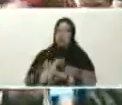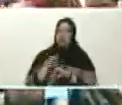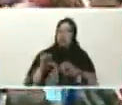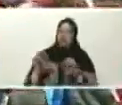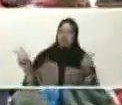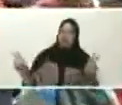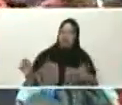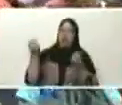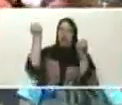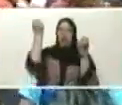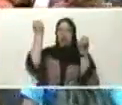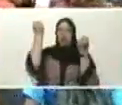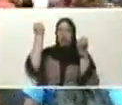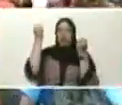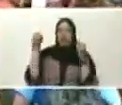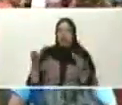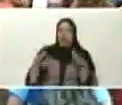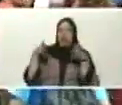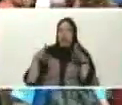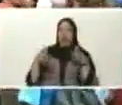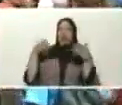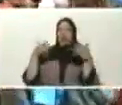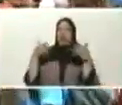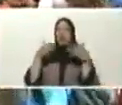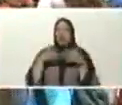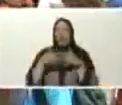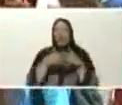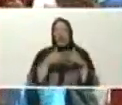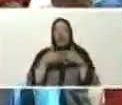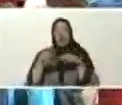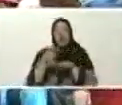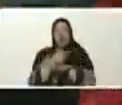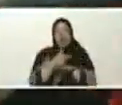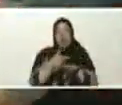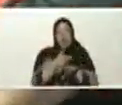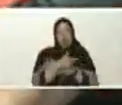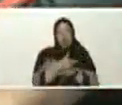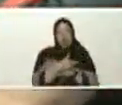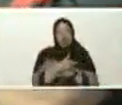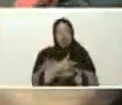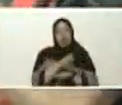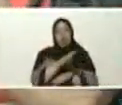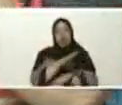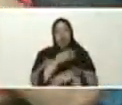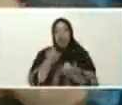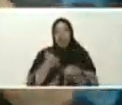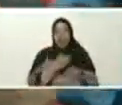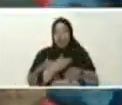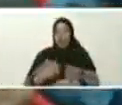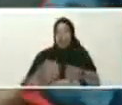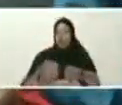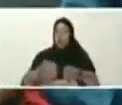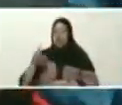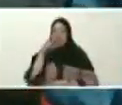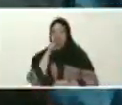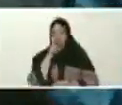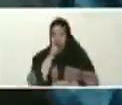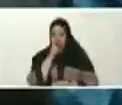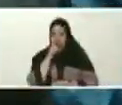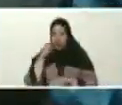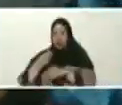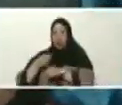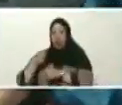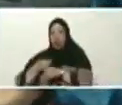vencieron, ustedes le ganaron al imperialismo. Por eso, presidente, esta jornada que estamos